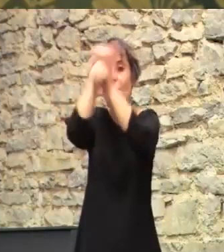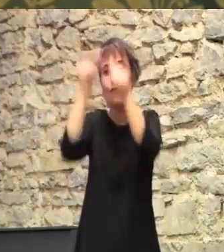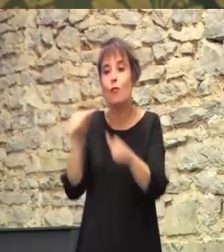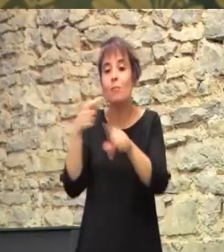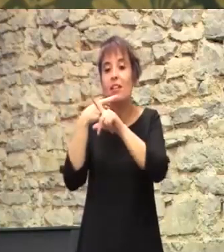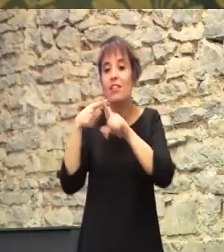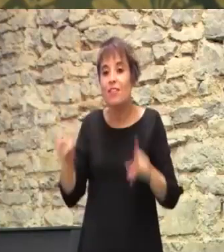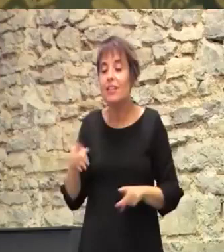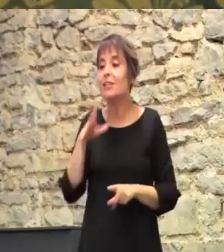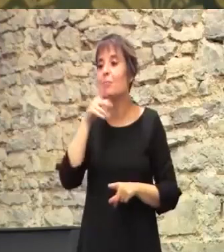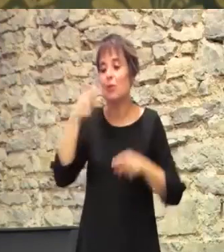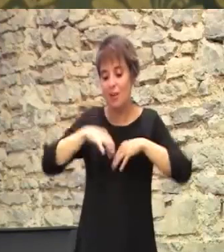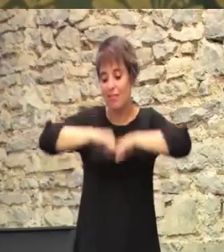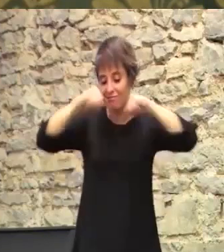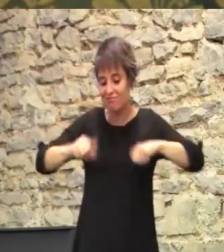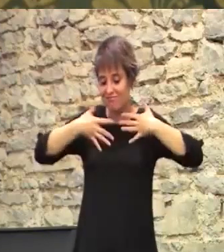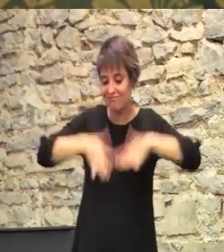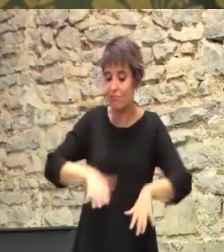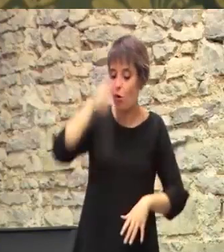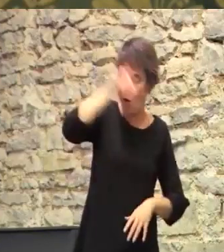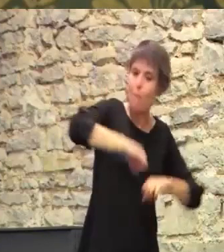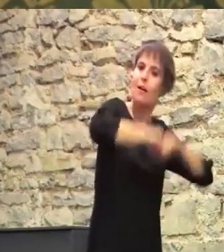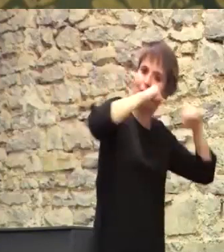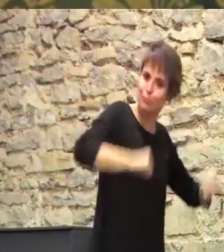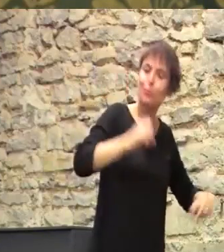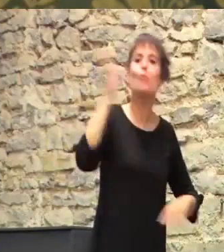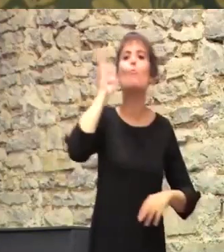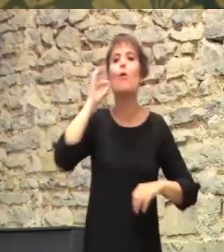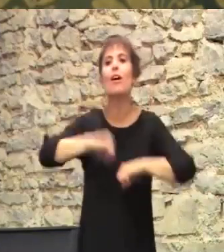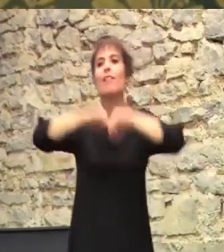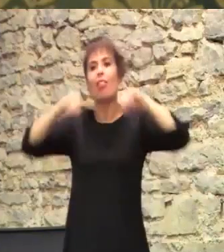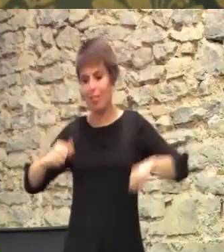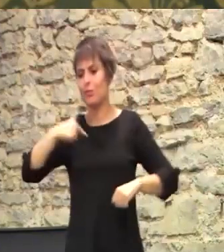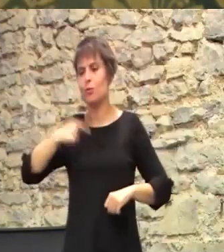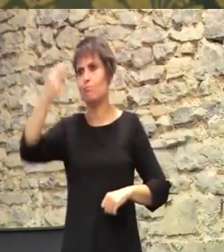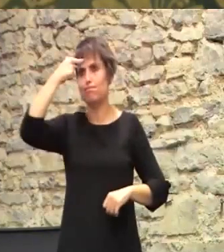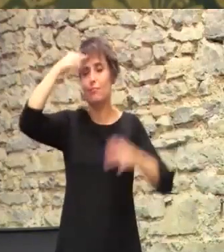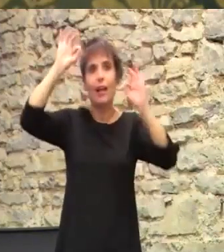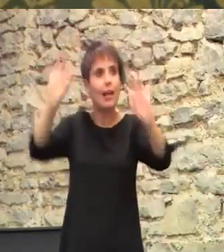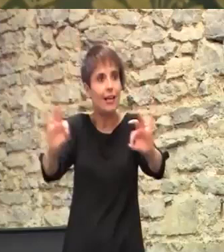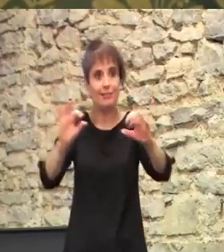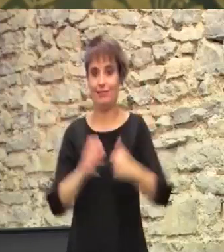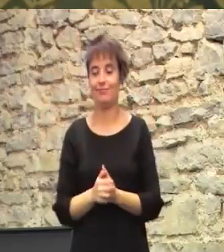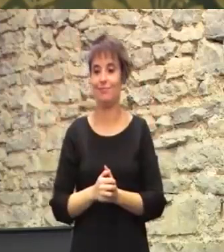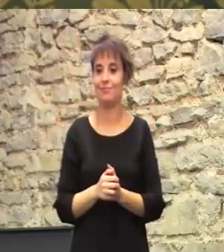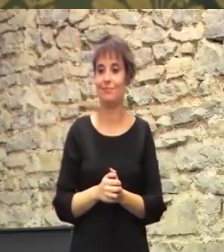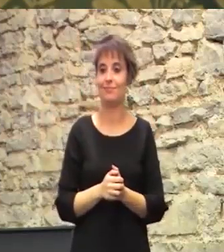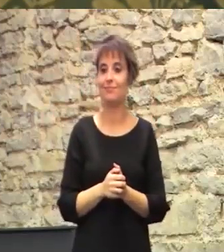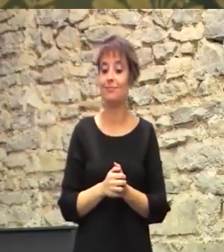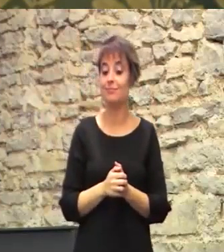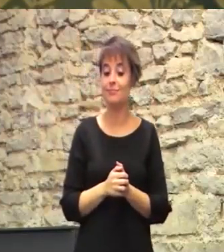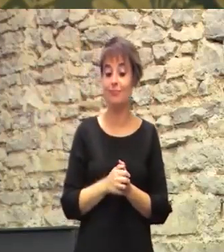porque estaba legitimado tanto para él como para ella al interior de la propia subjetividad pero ahí obviamente